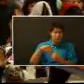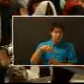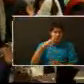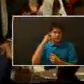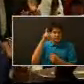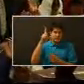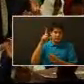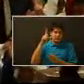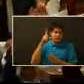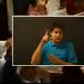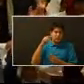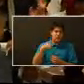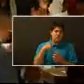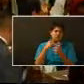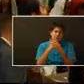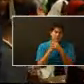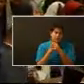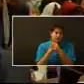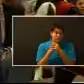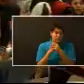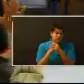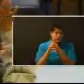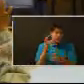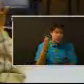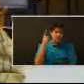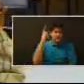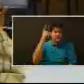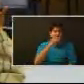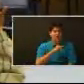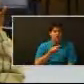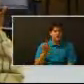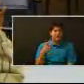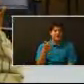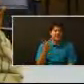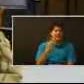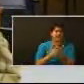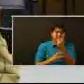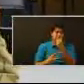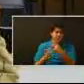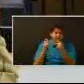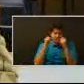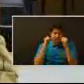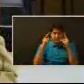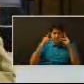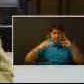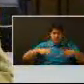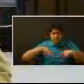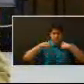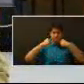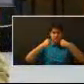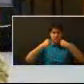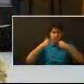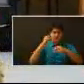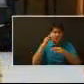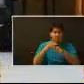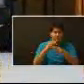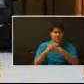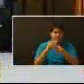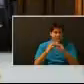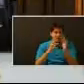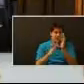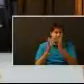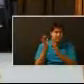Señor, te suplico, papito, que seas tú el que venga y despiertes a los valientes. En el nombre